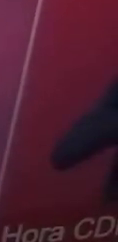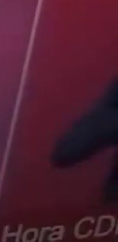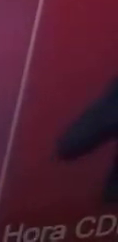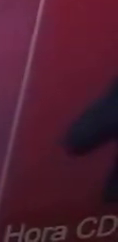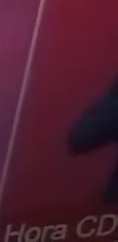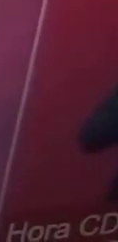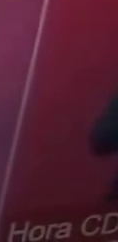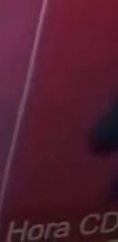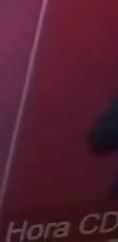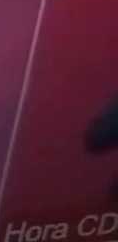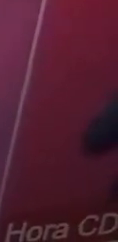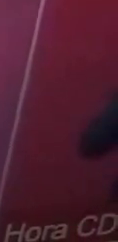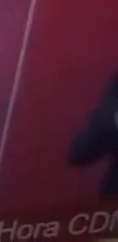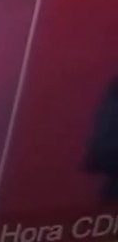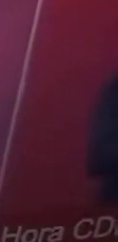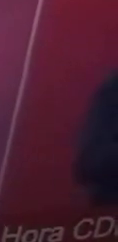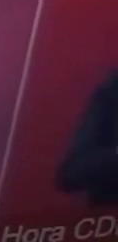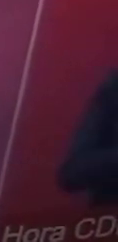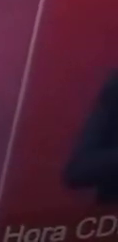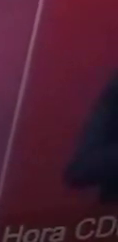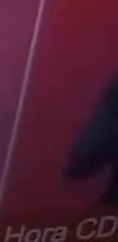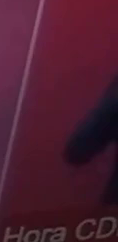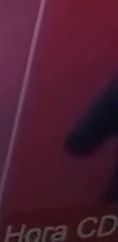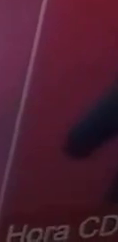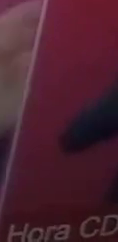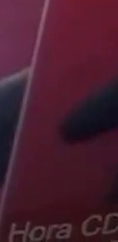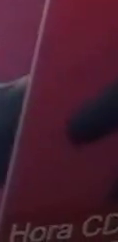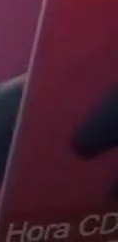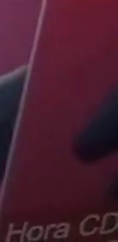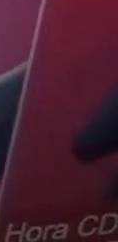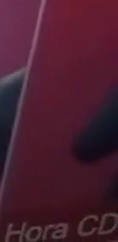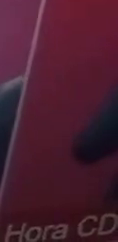Sin embargo, todas las líneas del centro, del norte, pues